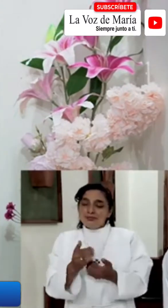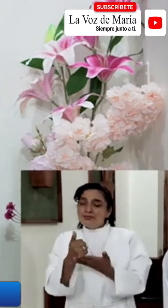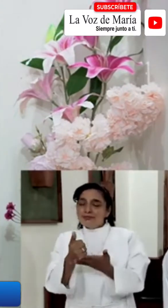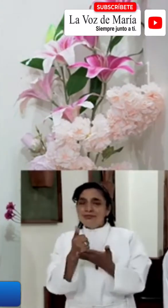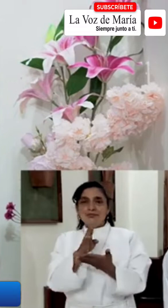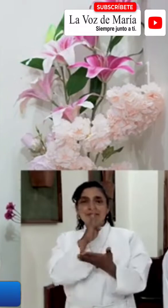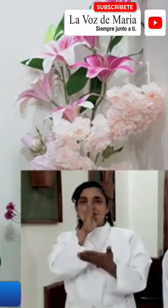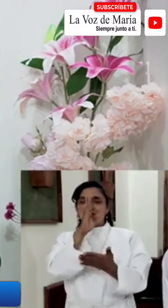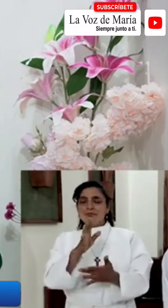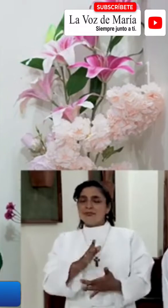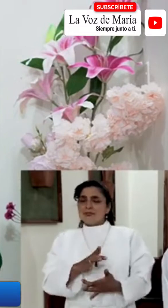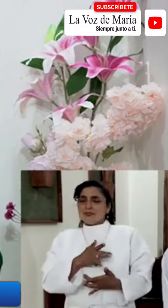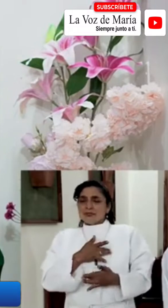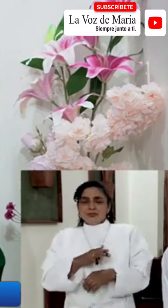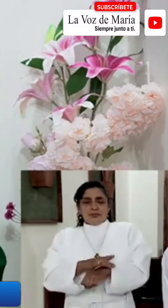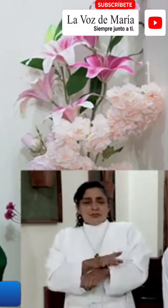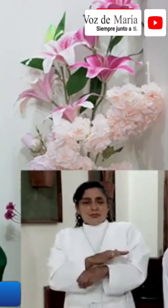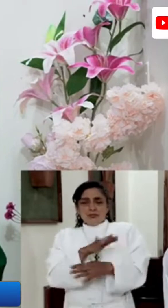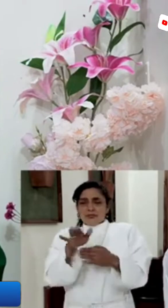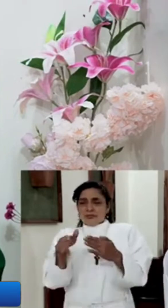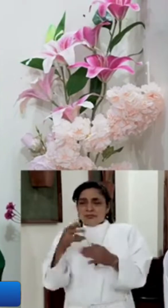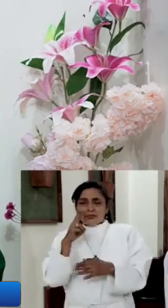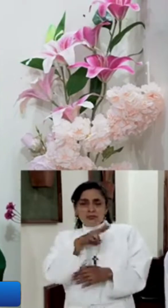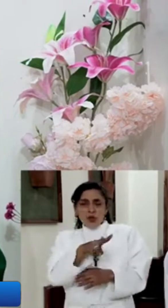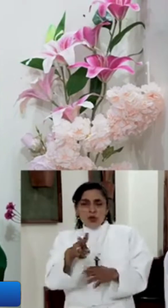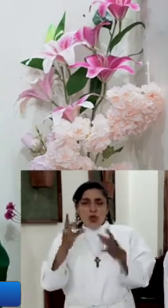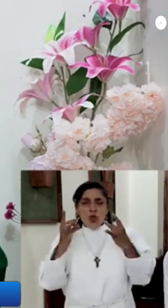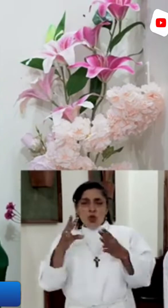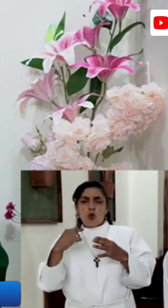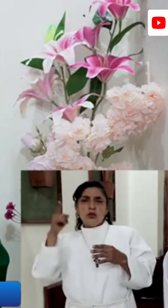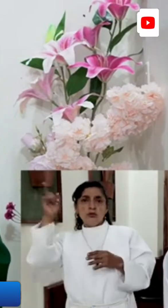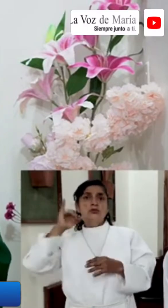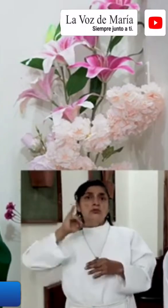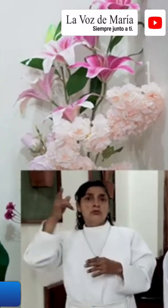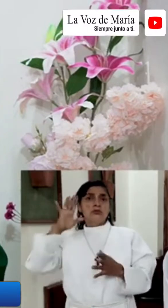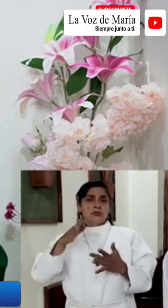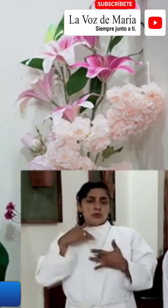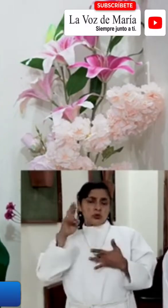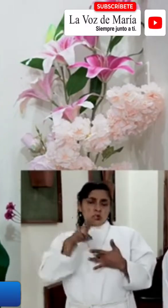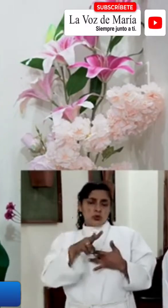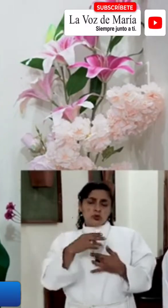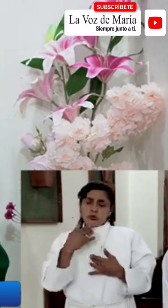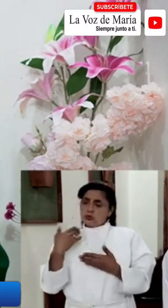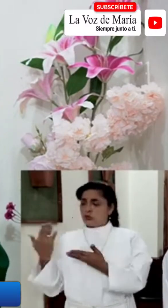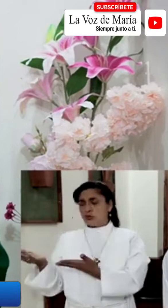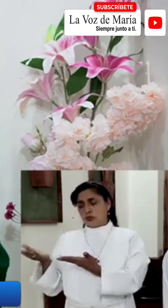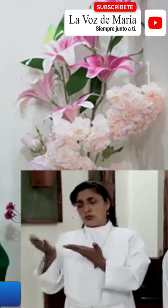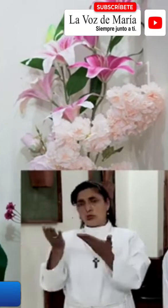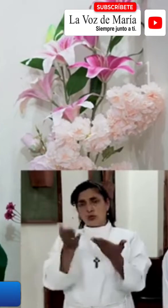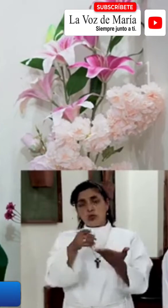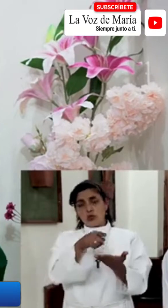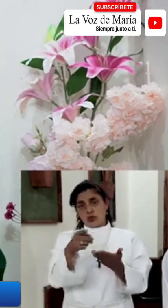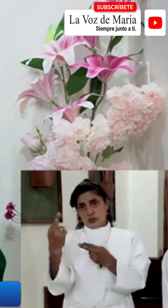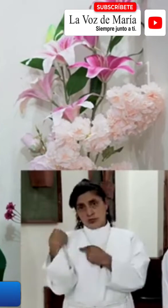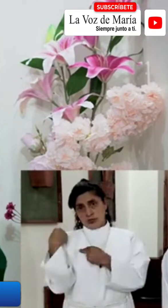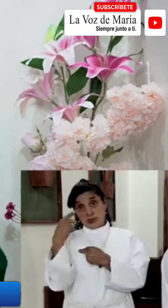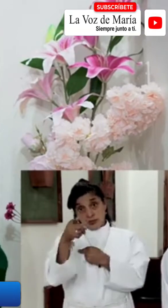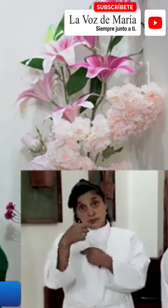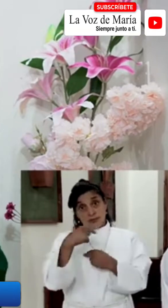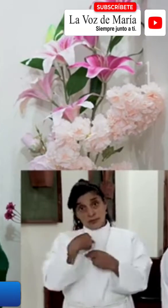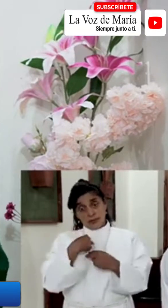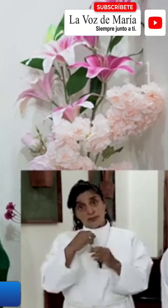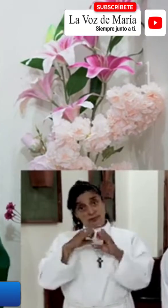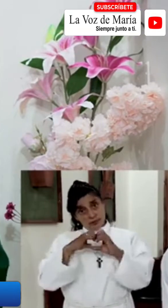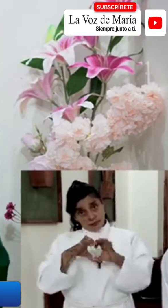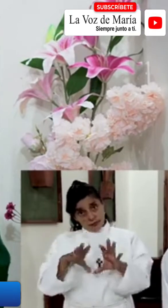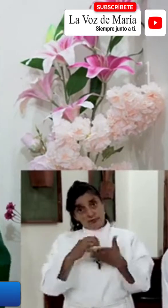se estremece ante el dolor de sus hijos. Y por eso nos envía también a nosotros a que seamos